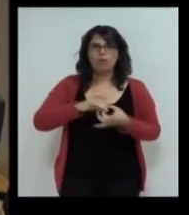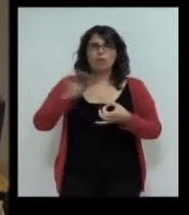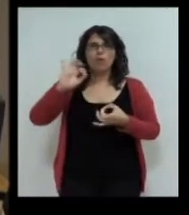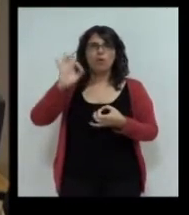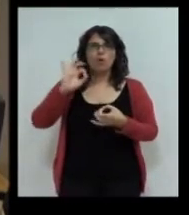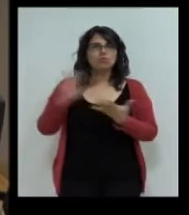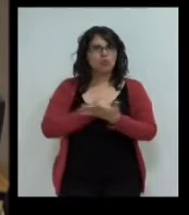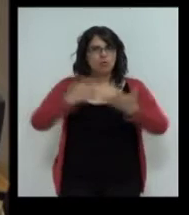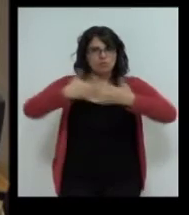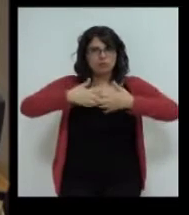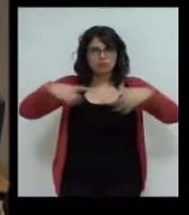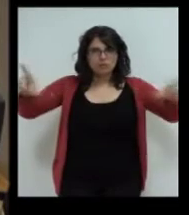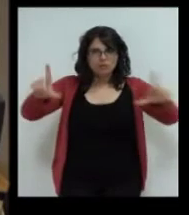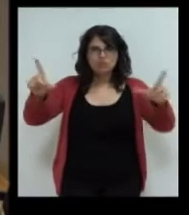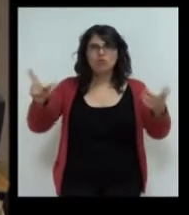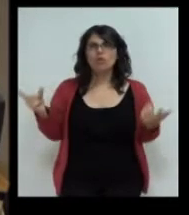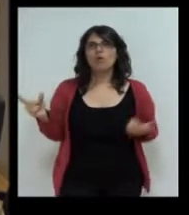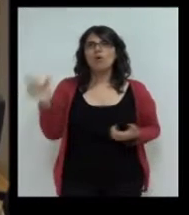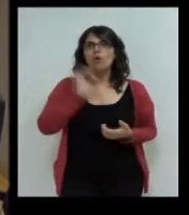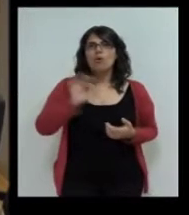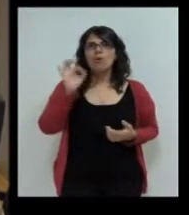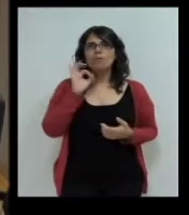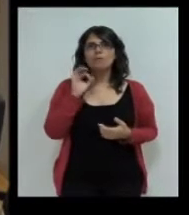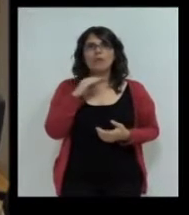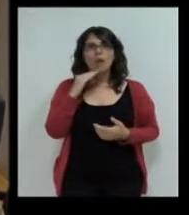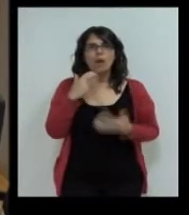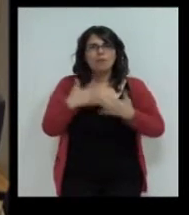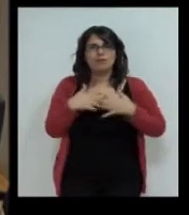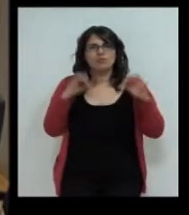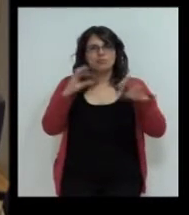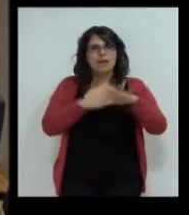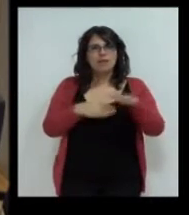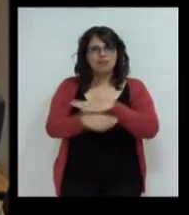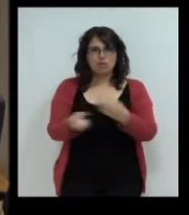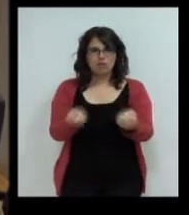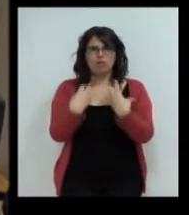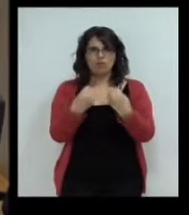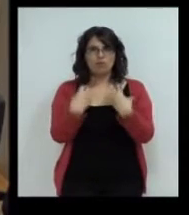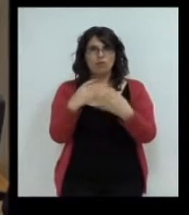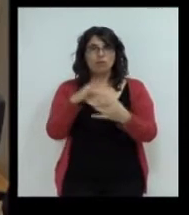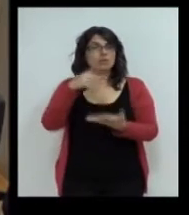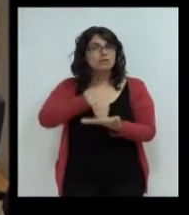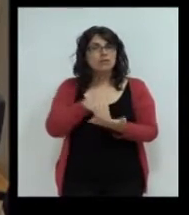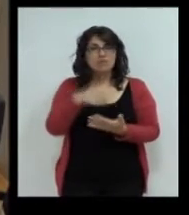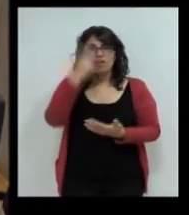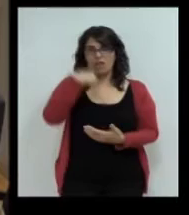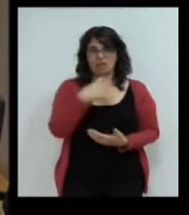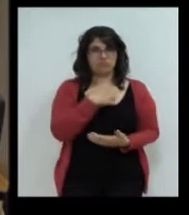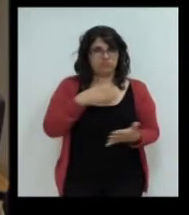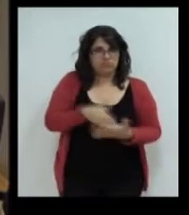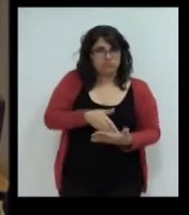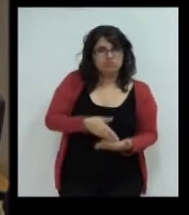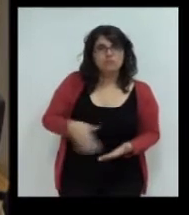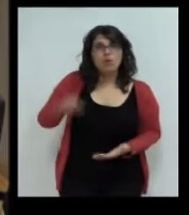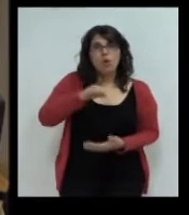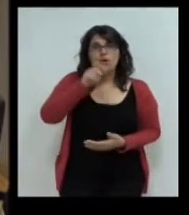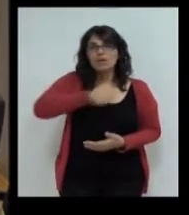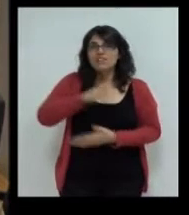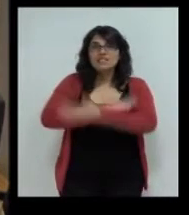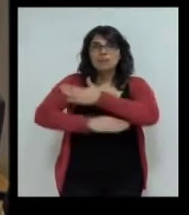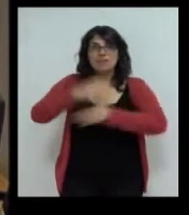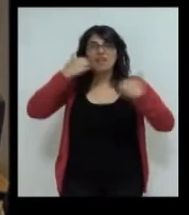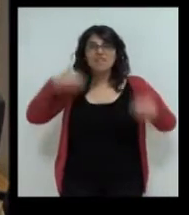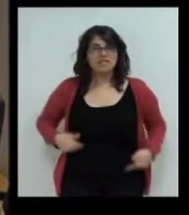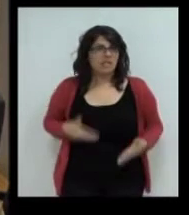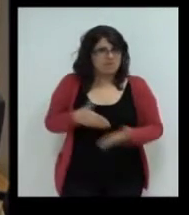televisión, dispositivos de acceso a la sociedad de la información, que en muchos casos no son accesibles para personas ciegas o para personas con algún tipo de discapacidad física,